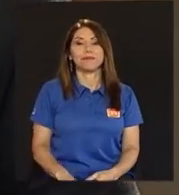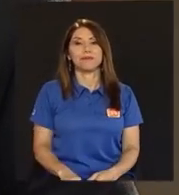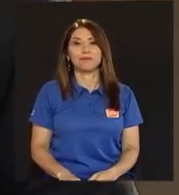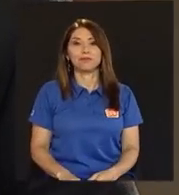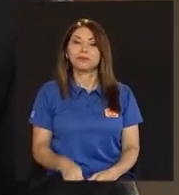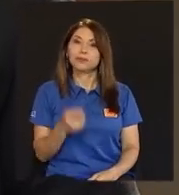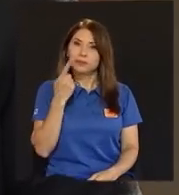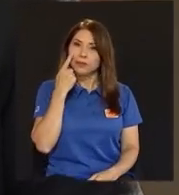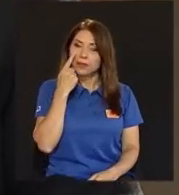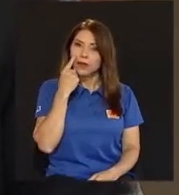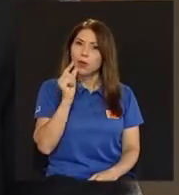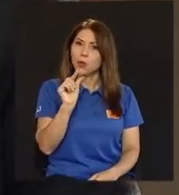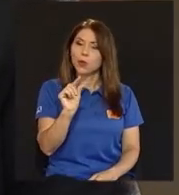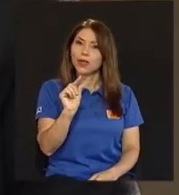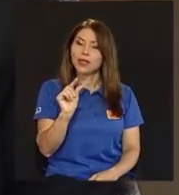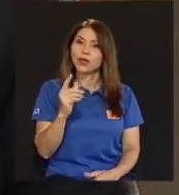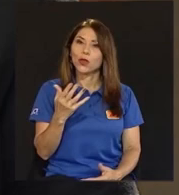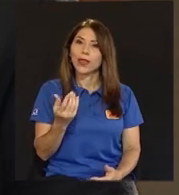de, digamos,